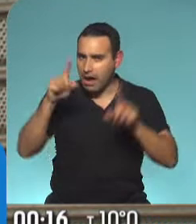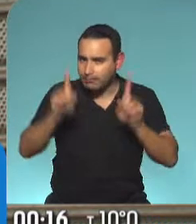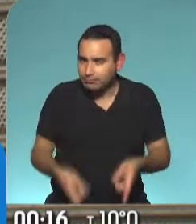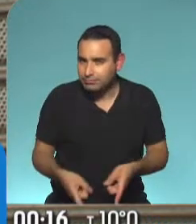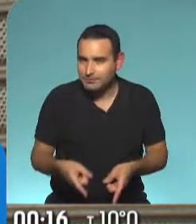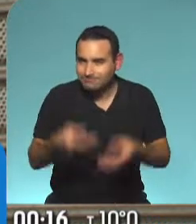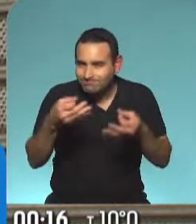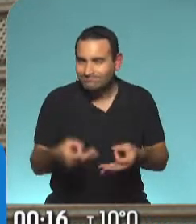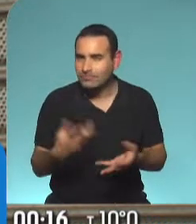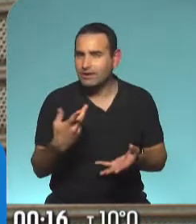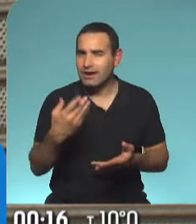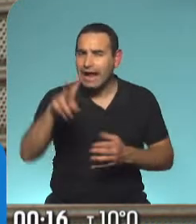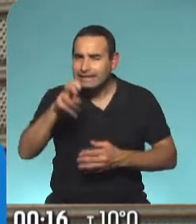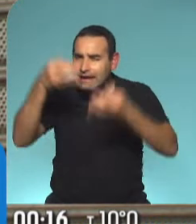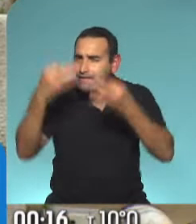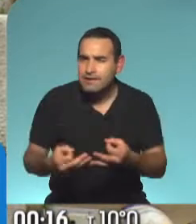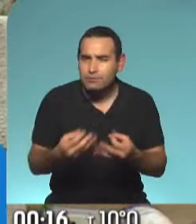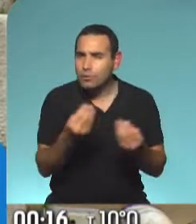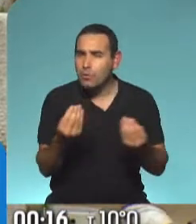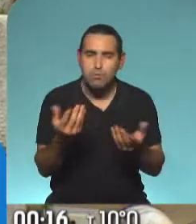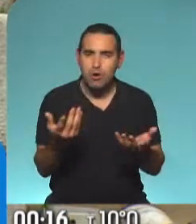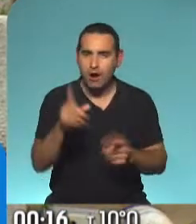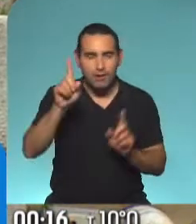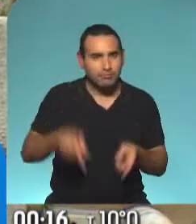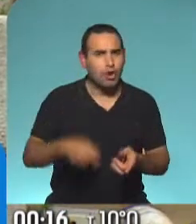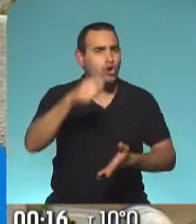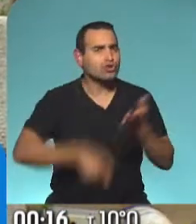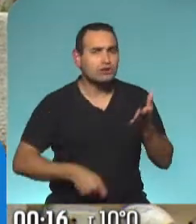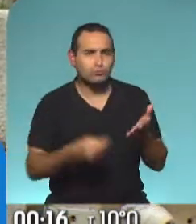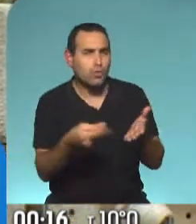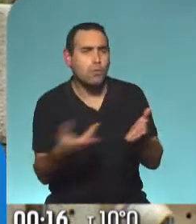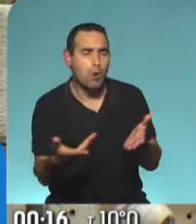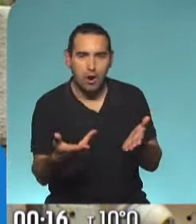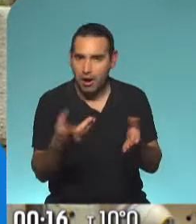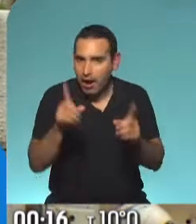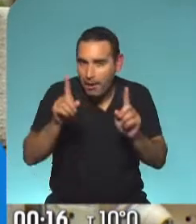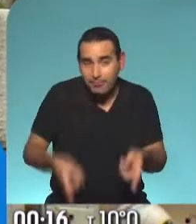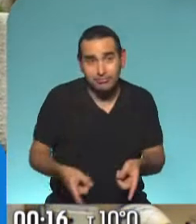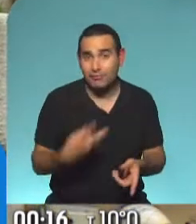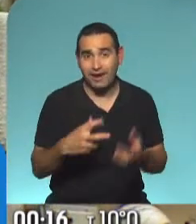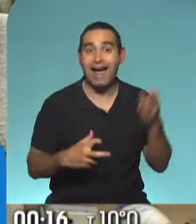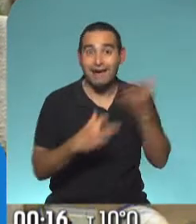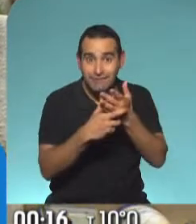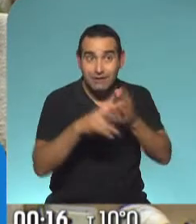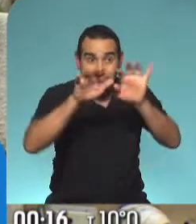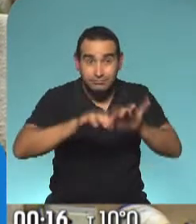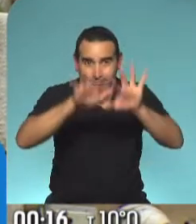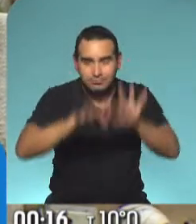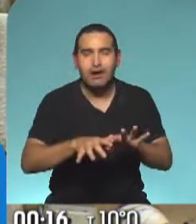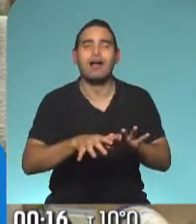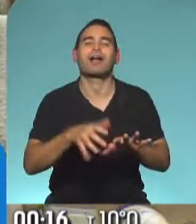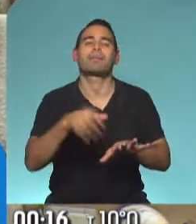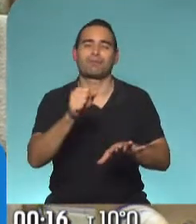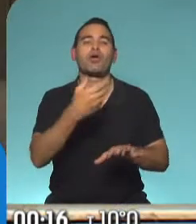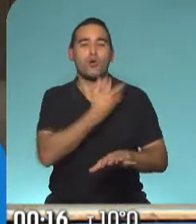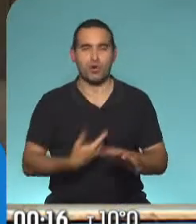no se sabe en qué condiciones, no se sabe cómo se firman los contratos. Con el registro en AFIP vamos a poder saber todo esto y el gobierno